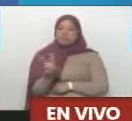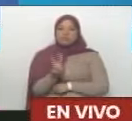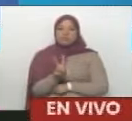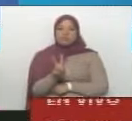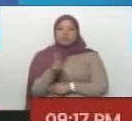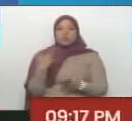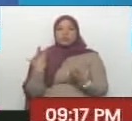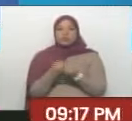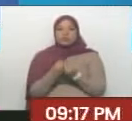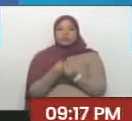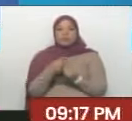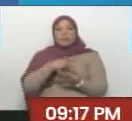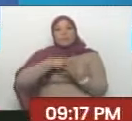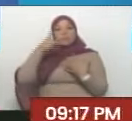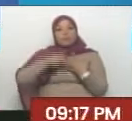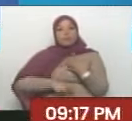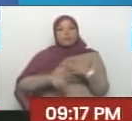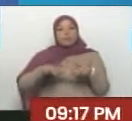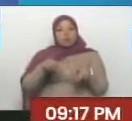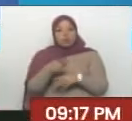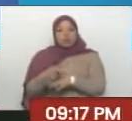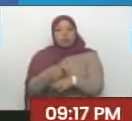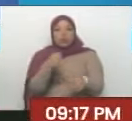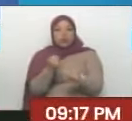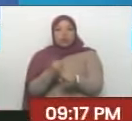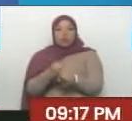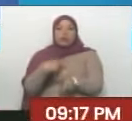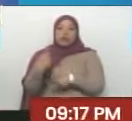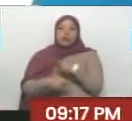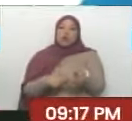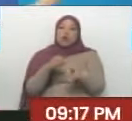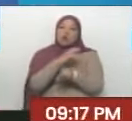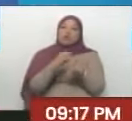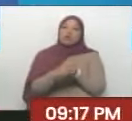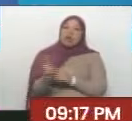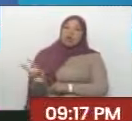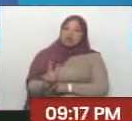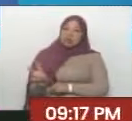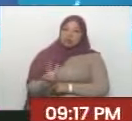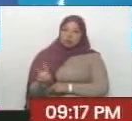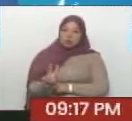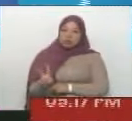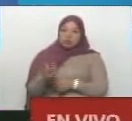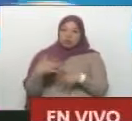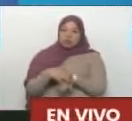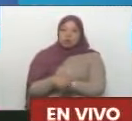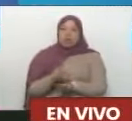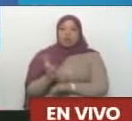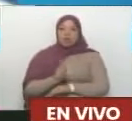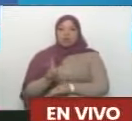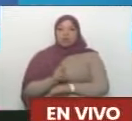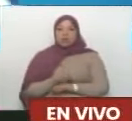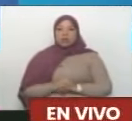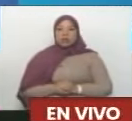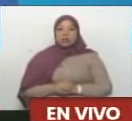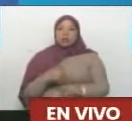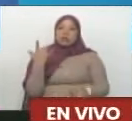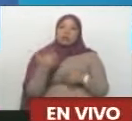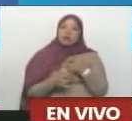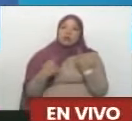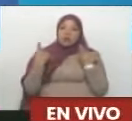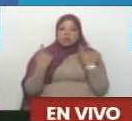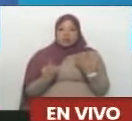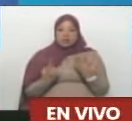con apego a los planes de salvaguarda del patrimonio cultural inmaterial. Vértice